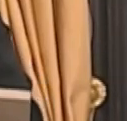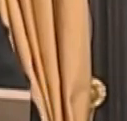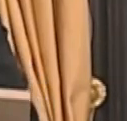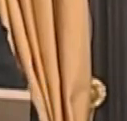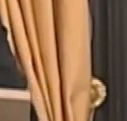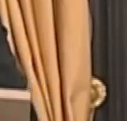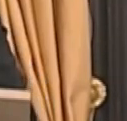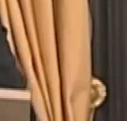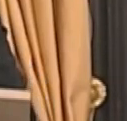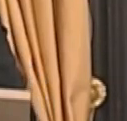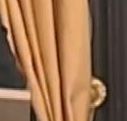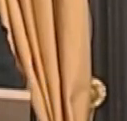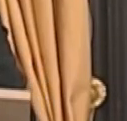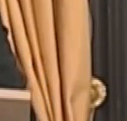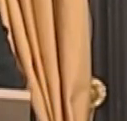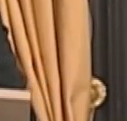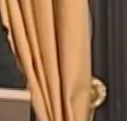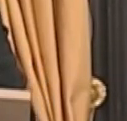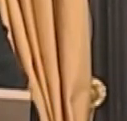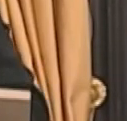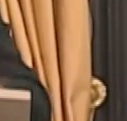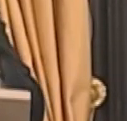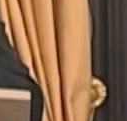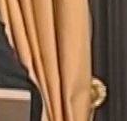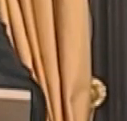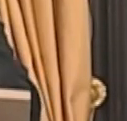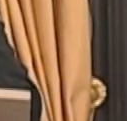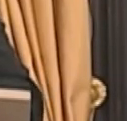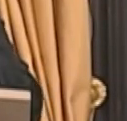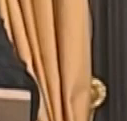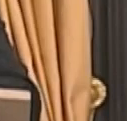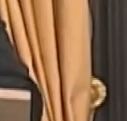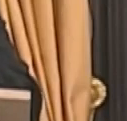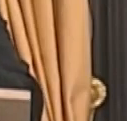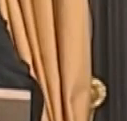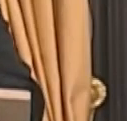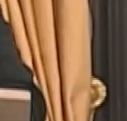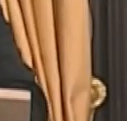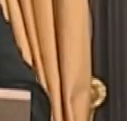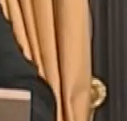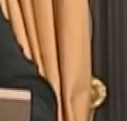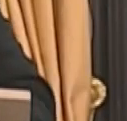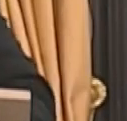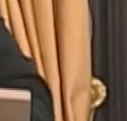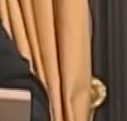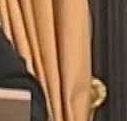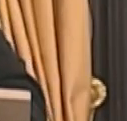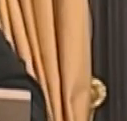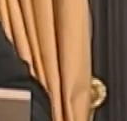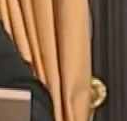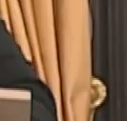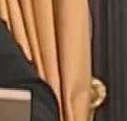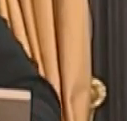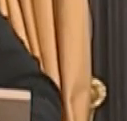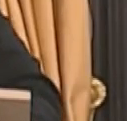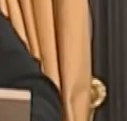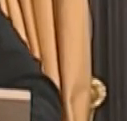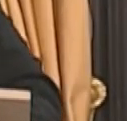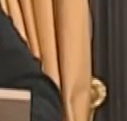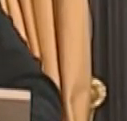Dios. Sí, me protege Dios, pero aquí en la tierra me protege el pueblo y la Fuerza Armada Nacional Bolivariana. Por eso estoy de